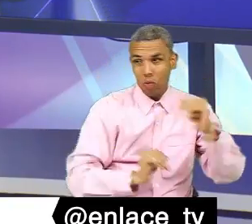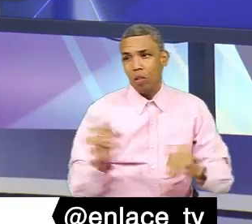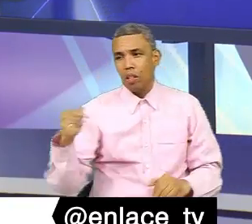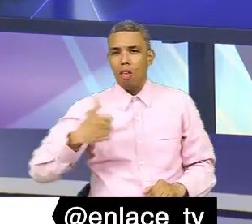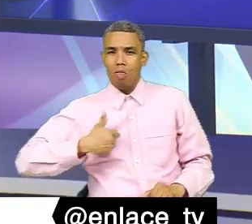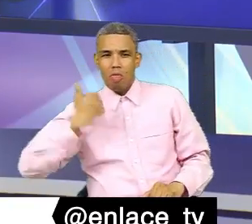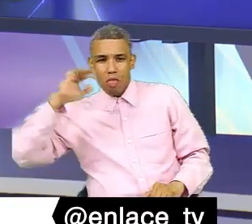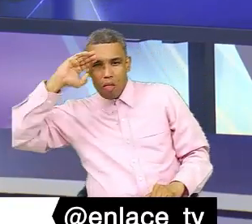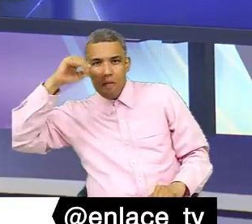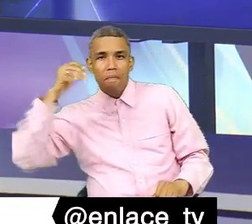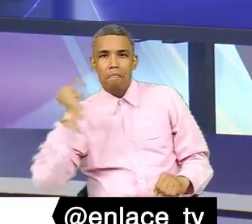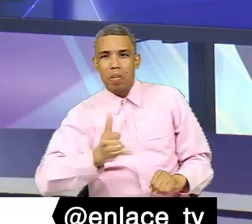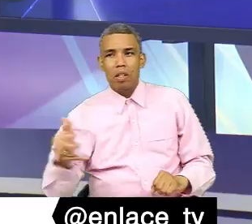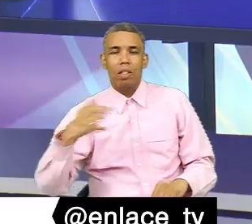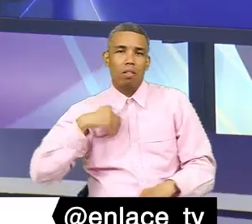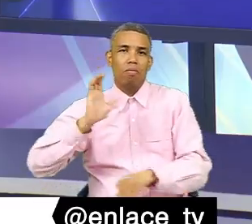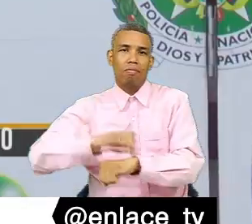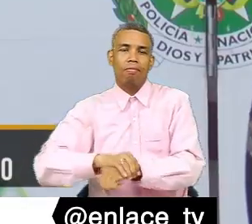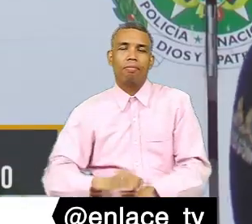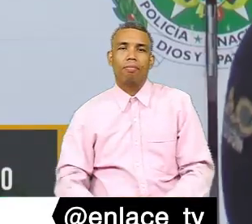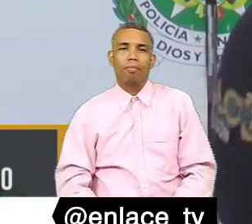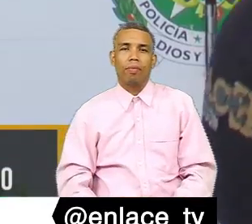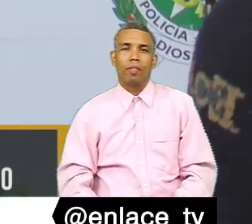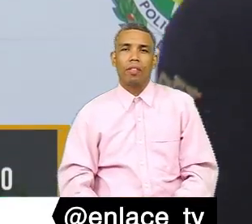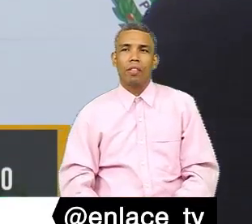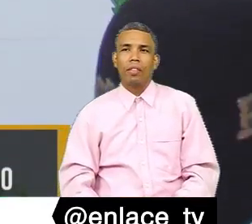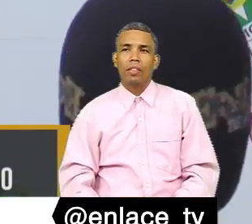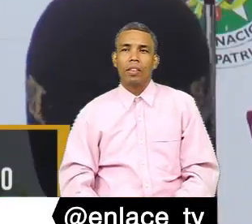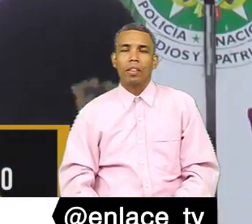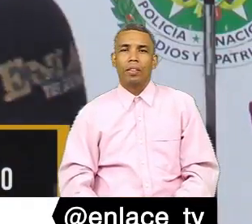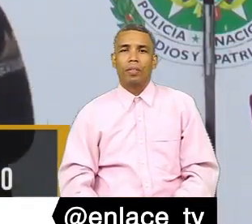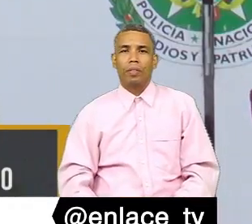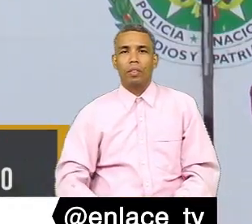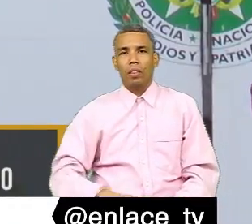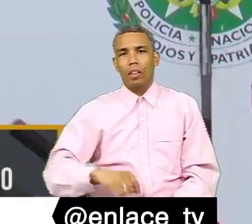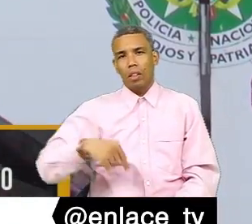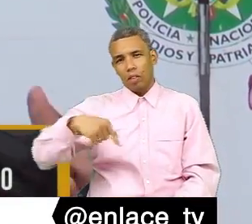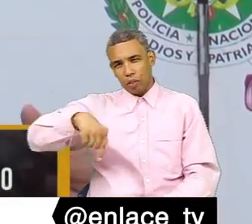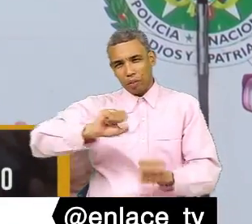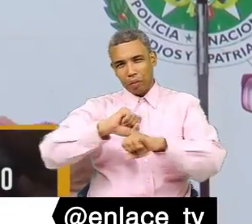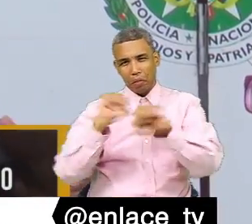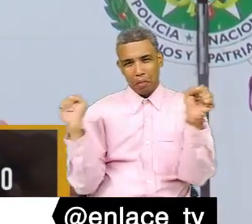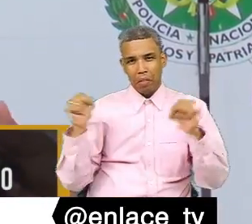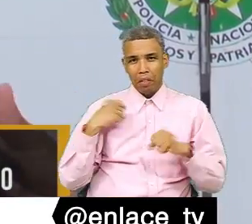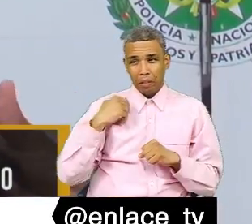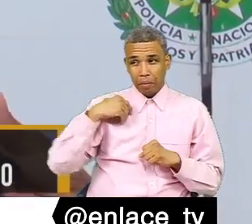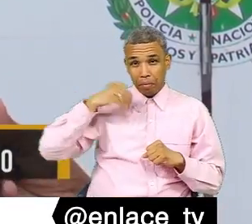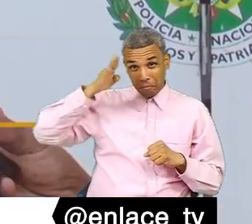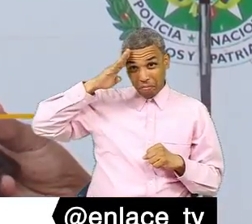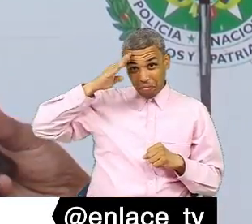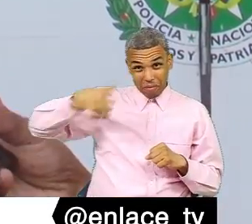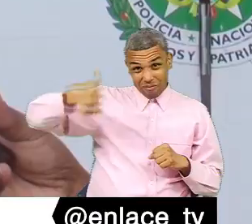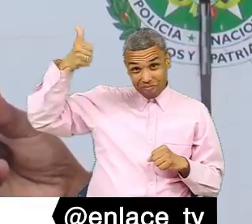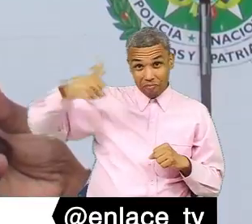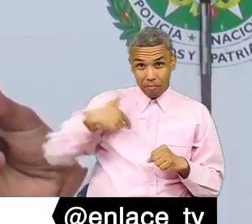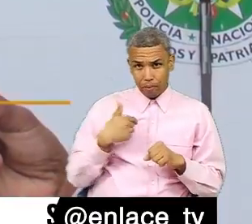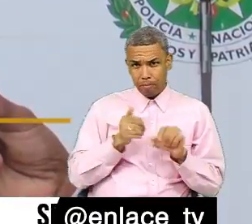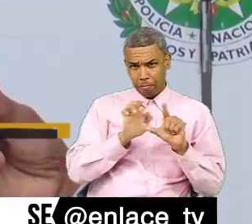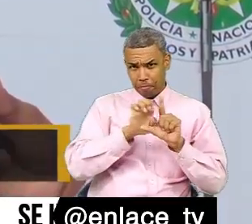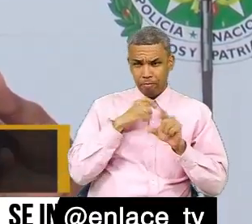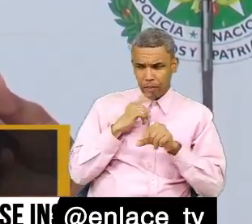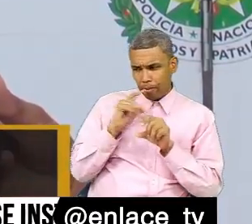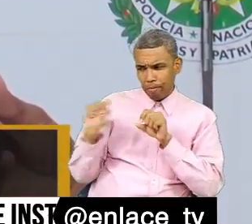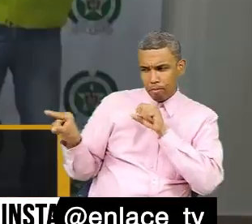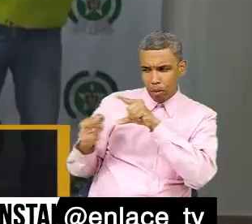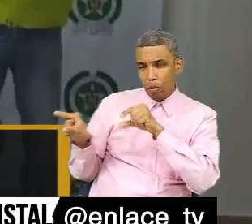como en Puerto Wilches. En rueda de prensa cumplida la mañana de este lunes, el coronel John Frey Santos, comandante de policía del Magdalena Medio, informó sobre